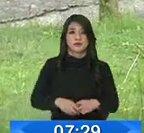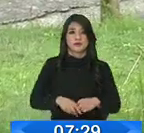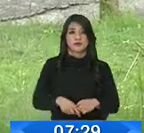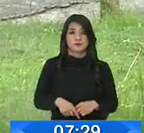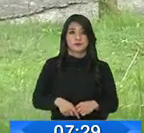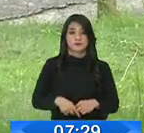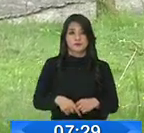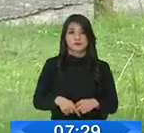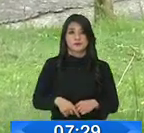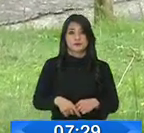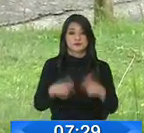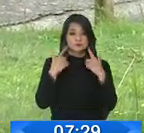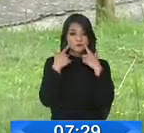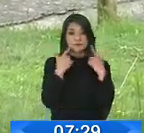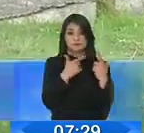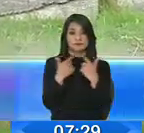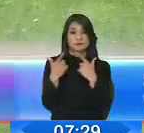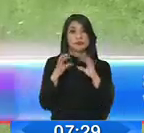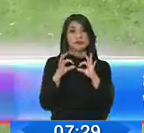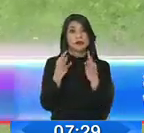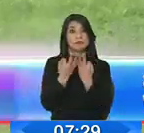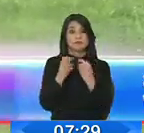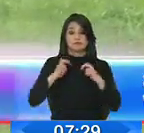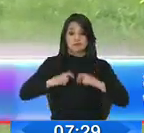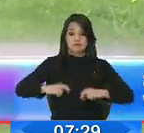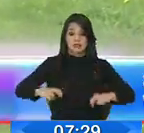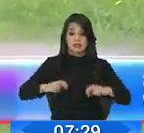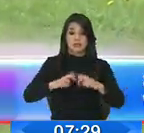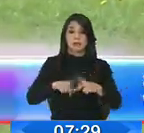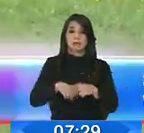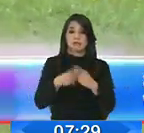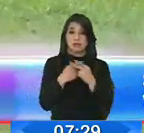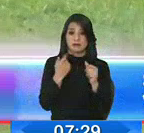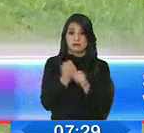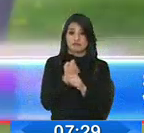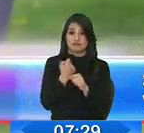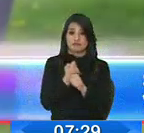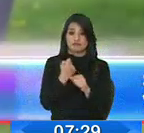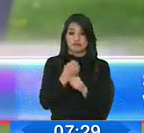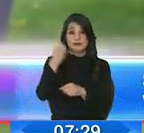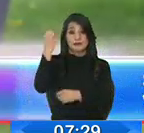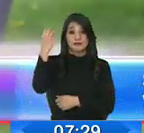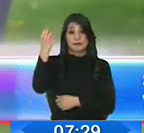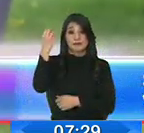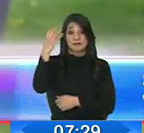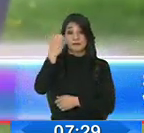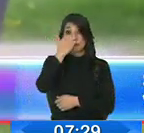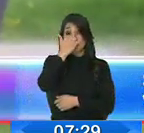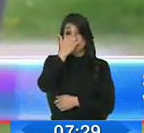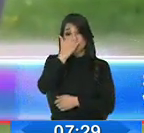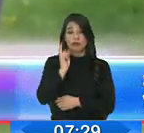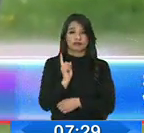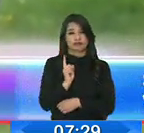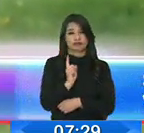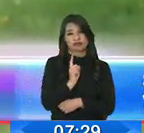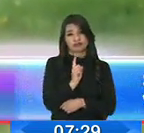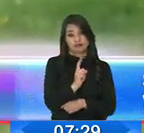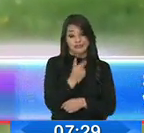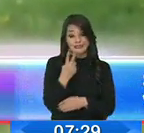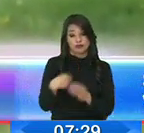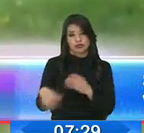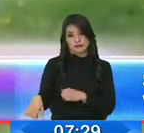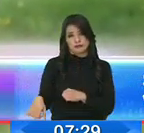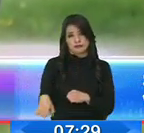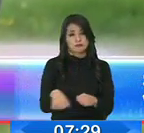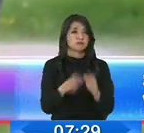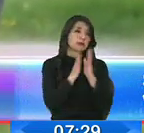En un mirador se reúne toda la familia y empieza su día. Cambia el semáforo a la luz roja y se acercan con los pequeños en mano a pedir